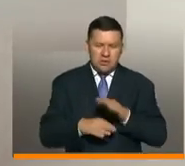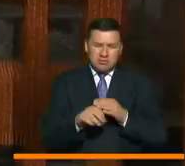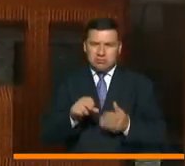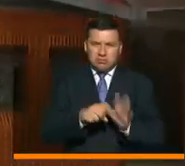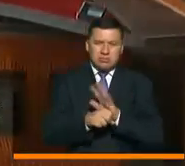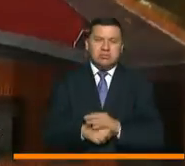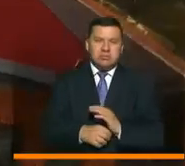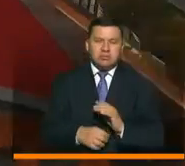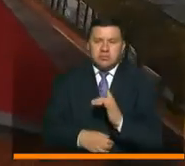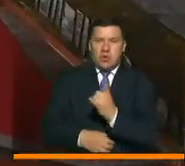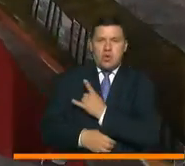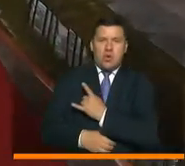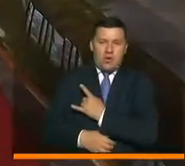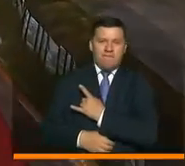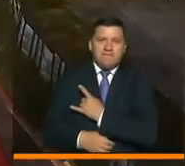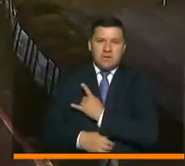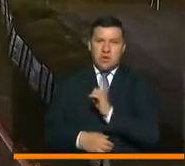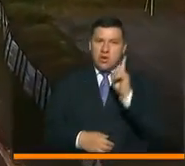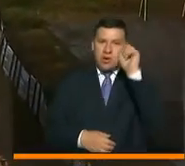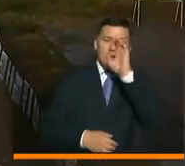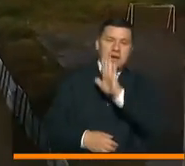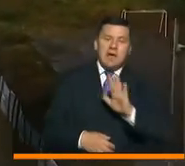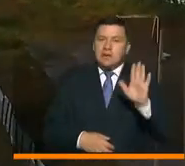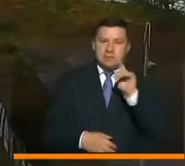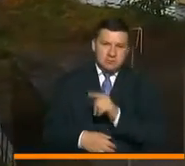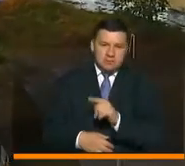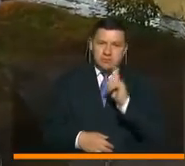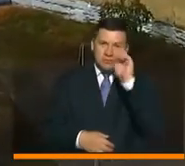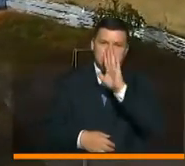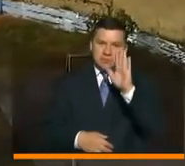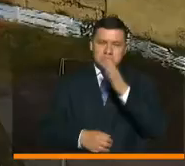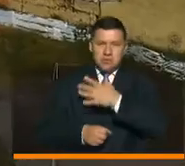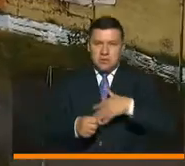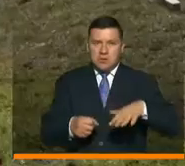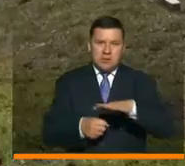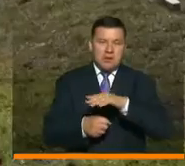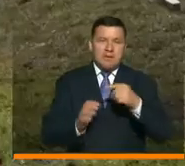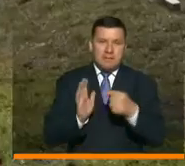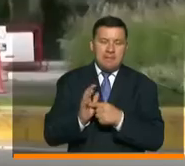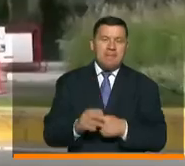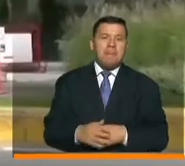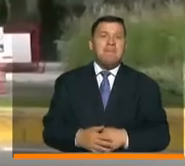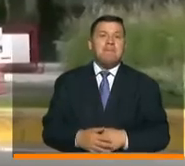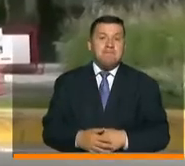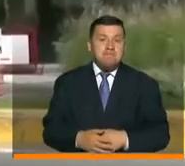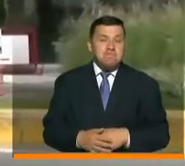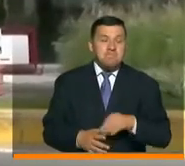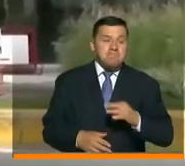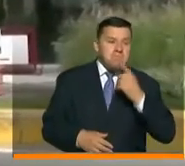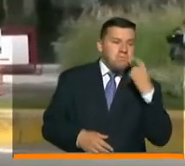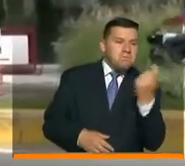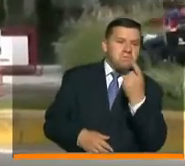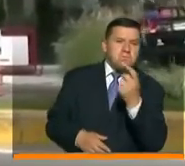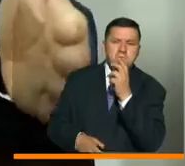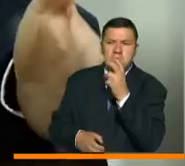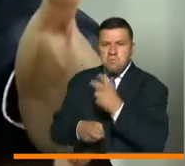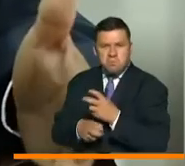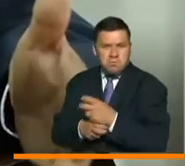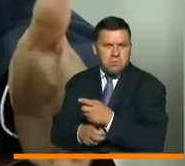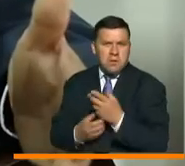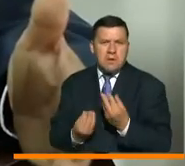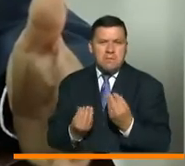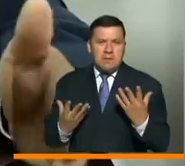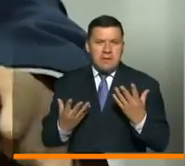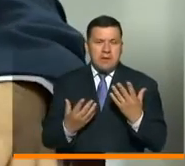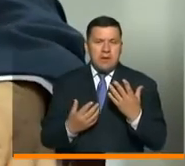pandemia. Universidad, Gobierno Nacional y Gobernación de Cundinamarca. De esta manera, se busca que en estas dificultades que vive